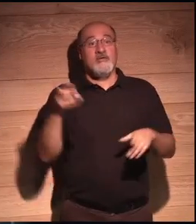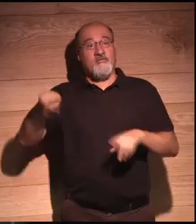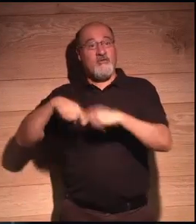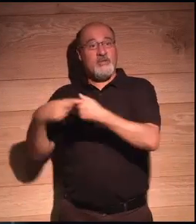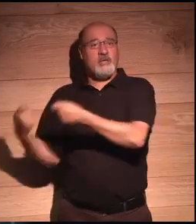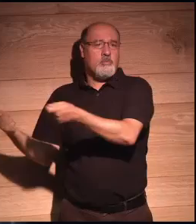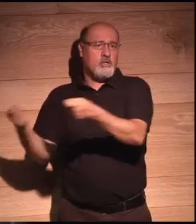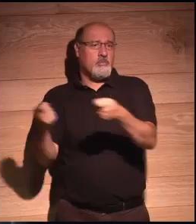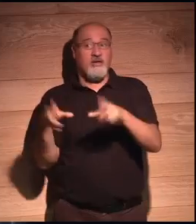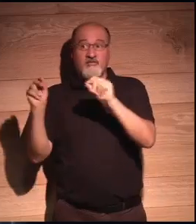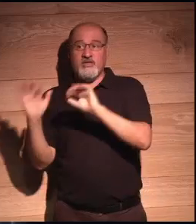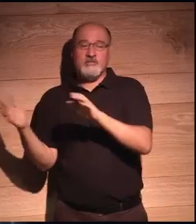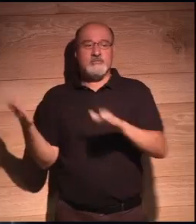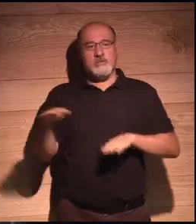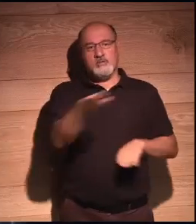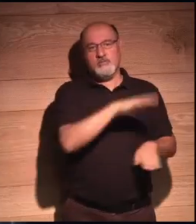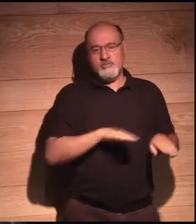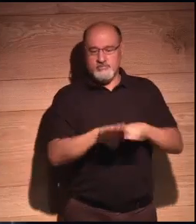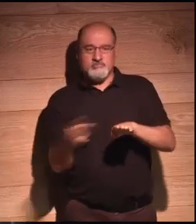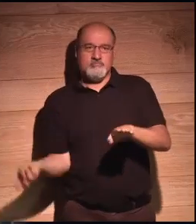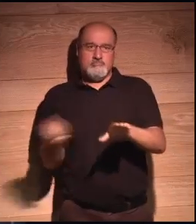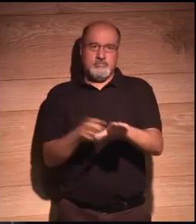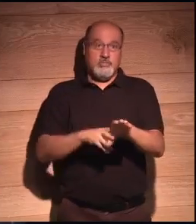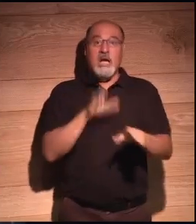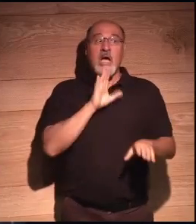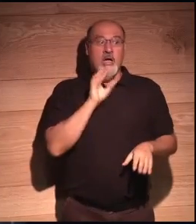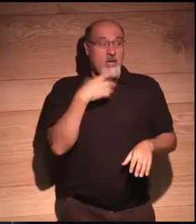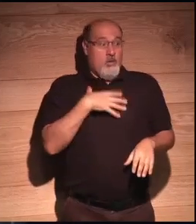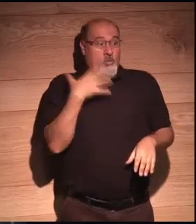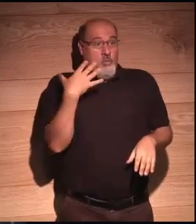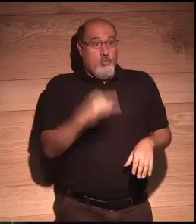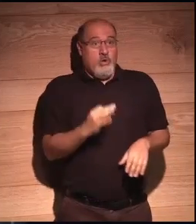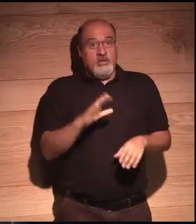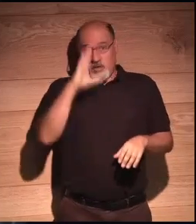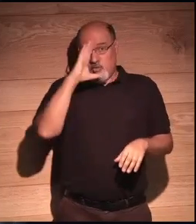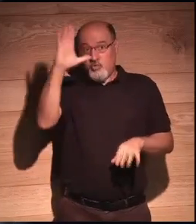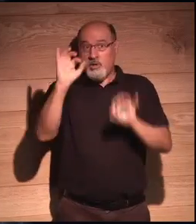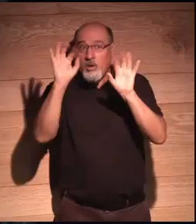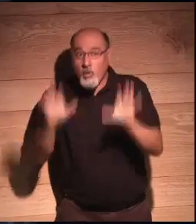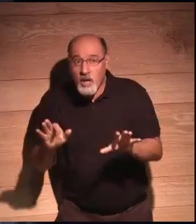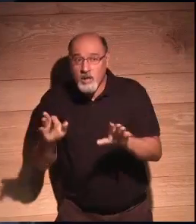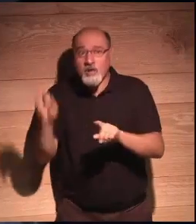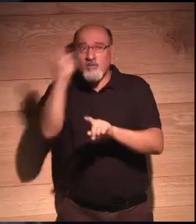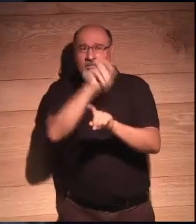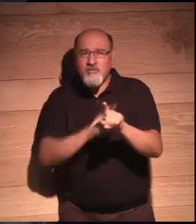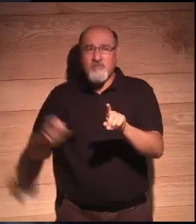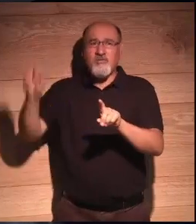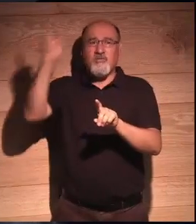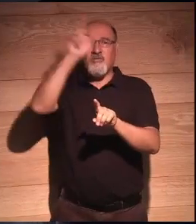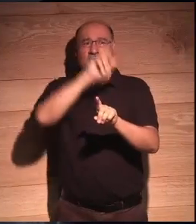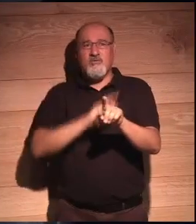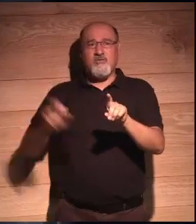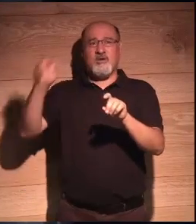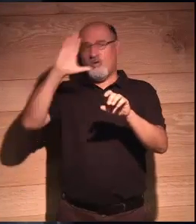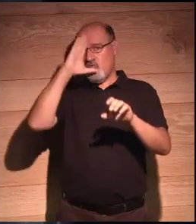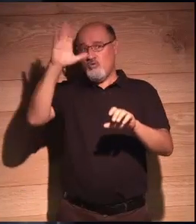¿no? Y dijo: leches, vamos a hacer esto en la Luna, vamos a quedarnos dando vueltas y así no tenemos que bajar todo el armatoste, y para eso